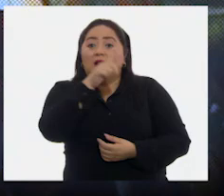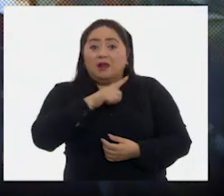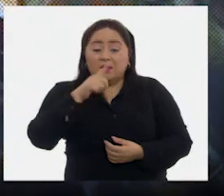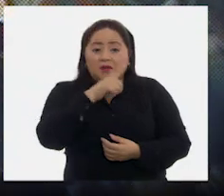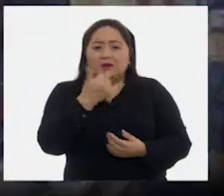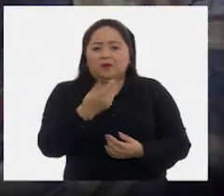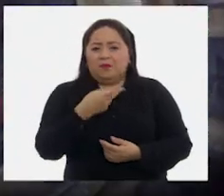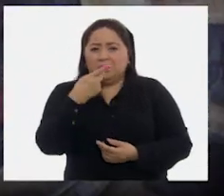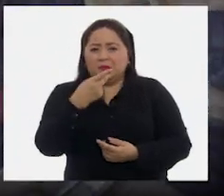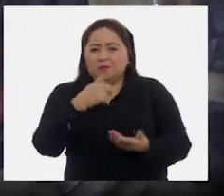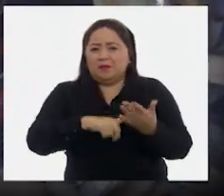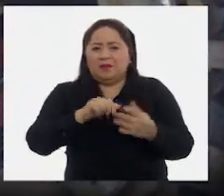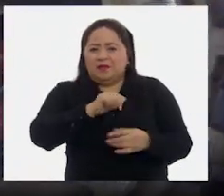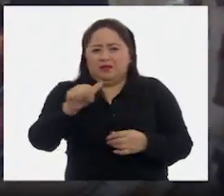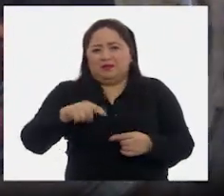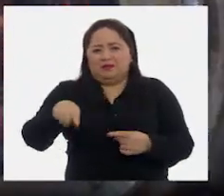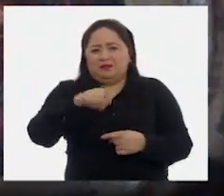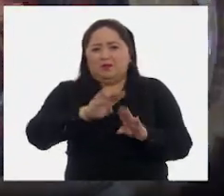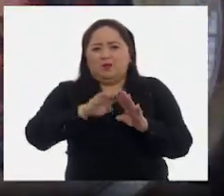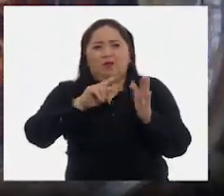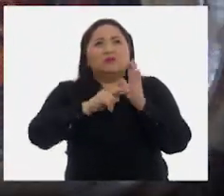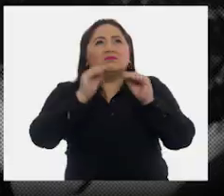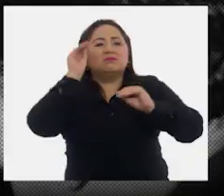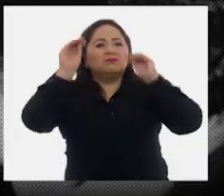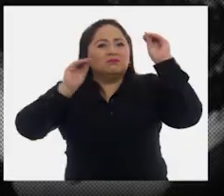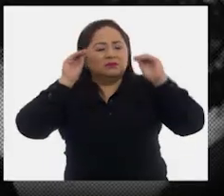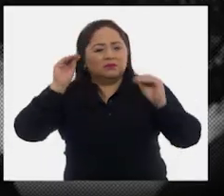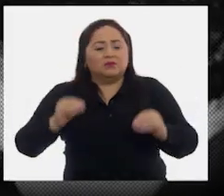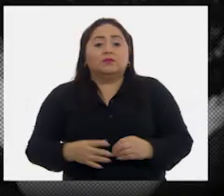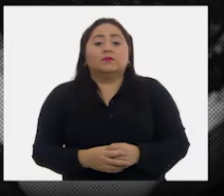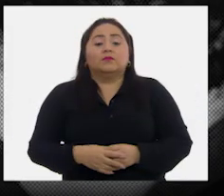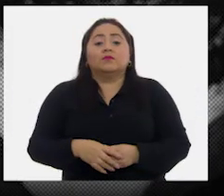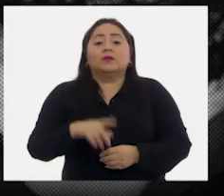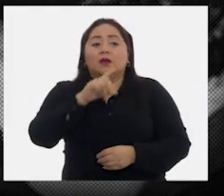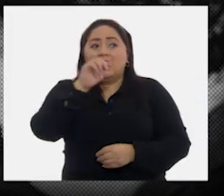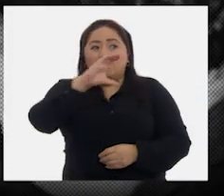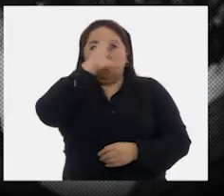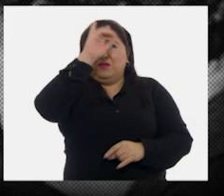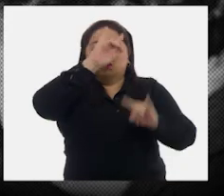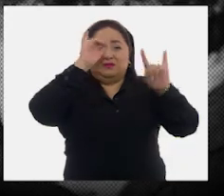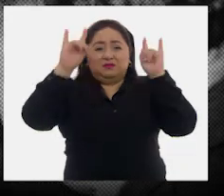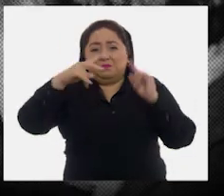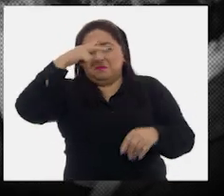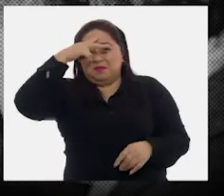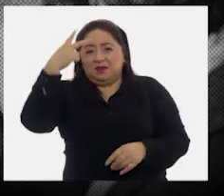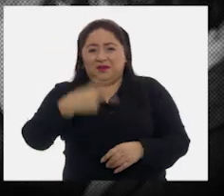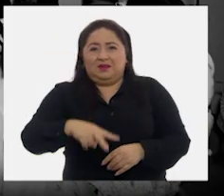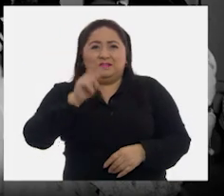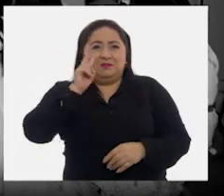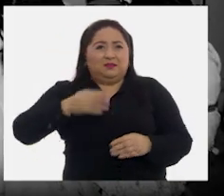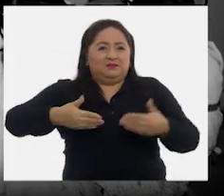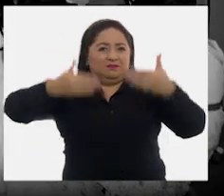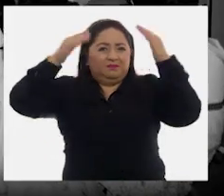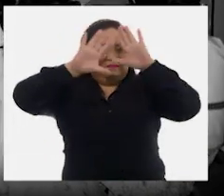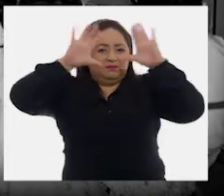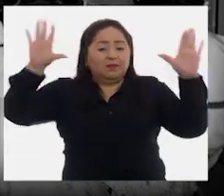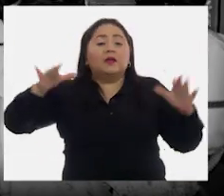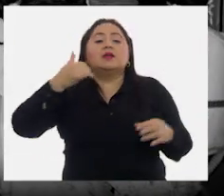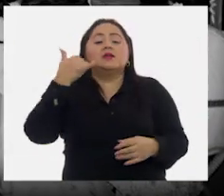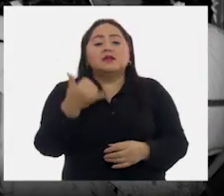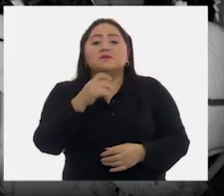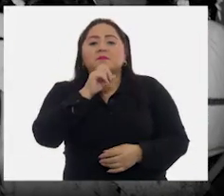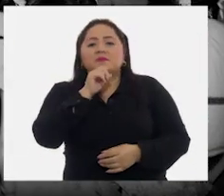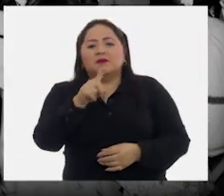lenguajes y vocabularios de la plástica y de la arquitectura, del retrato de los mexicanos en el muralismo y en los